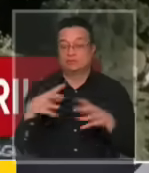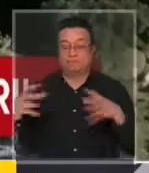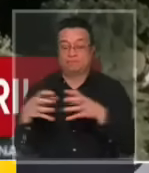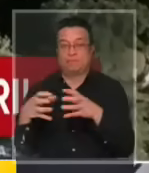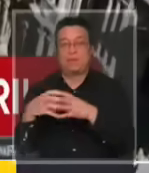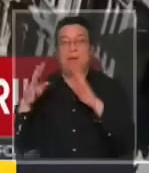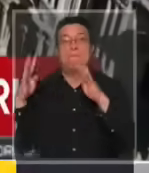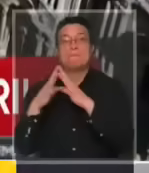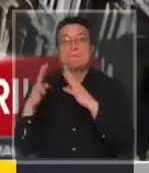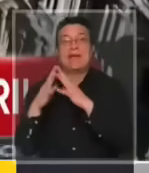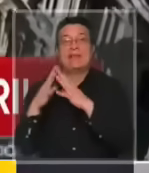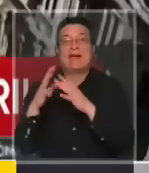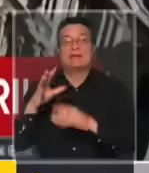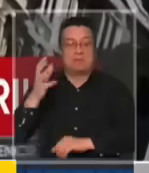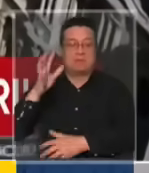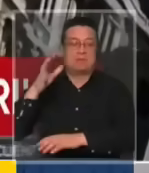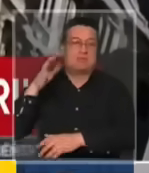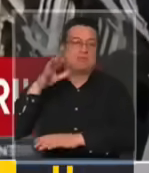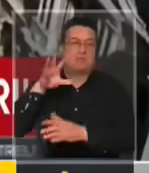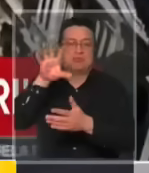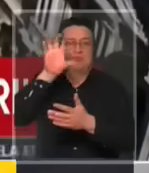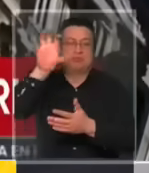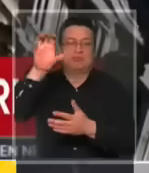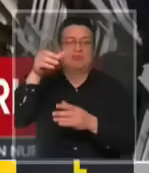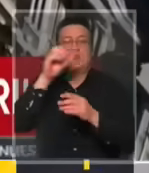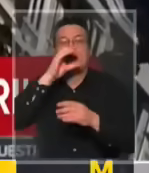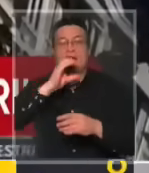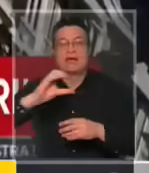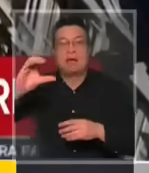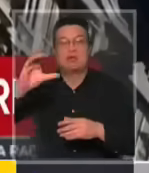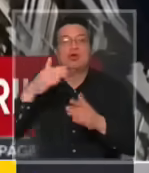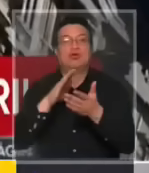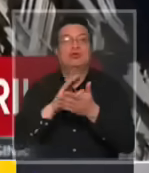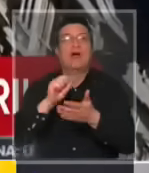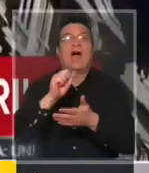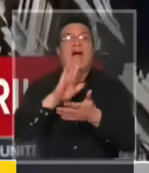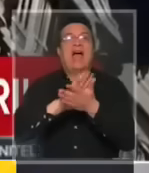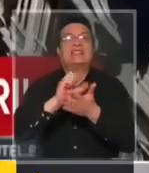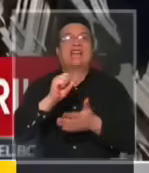que está en una región del área rural, en el municipio de Achacachi.